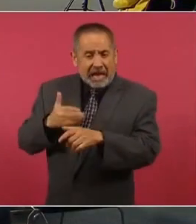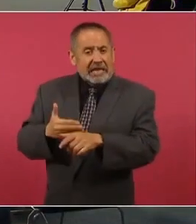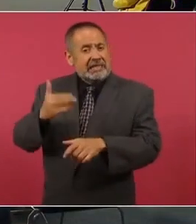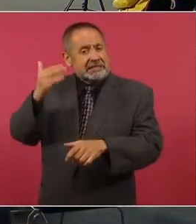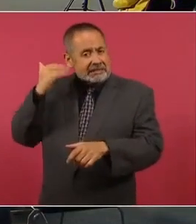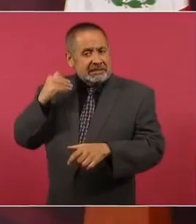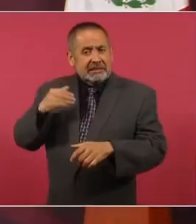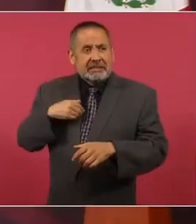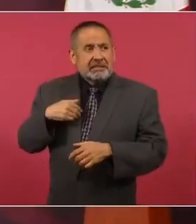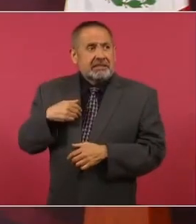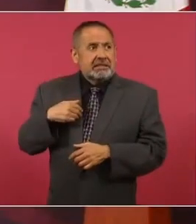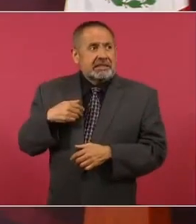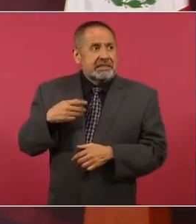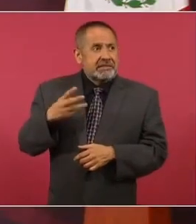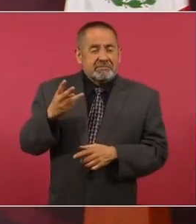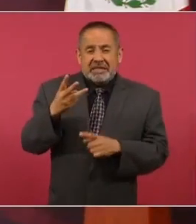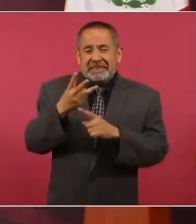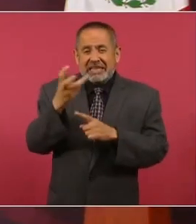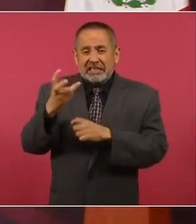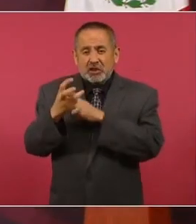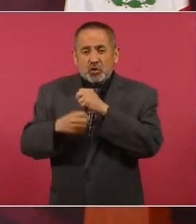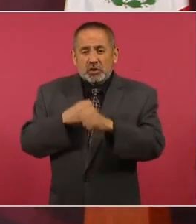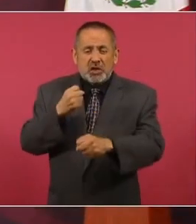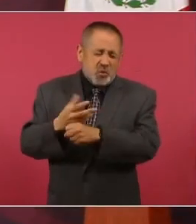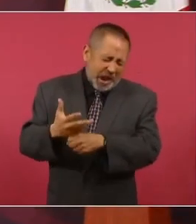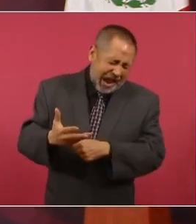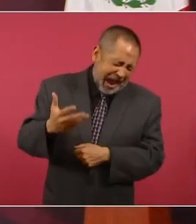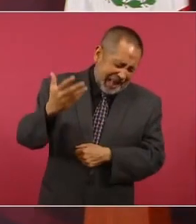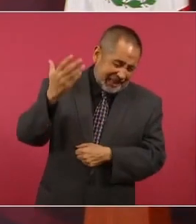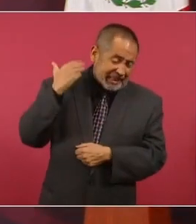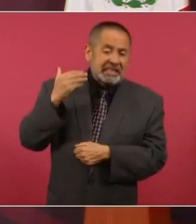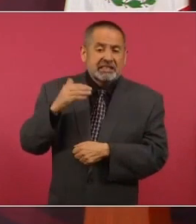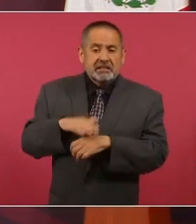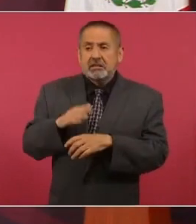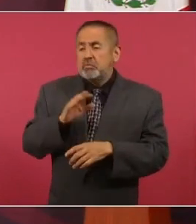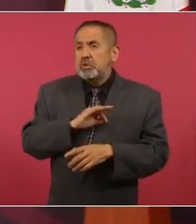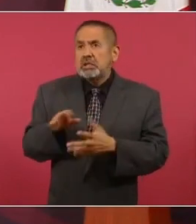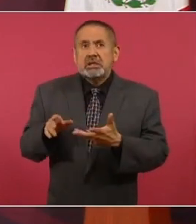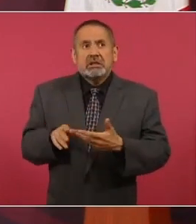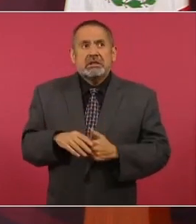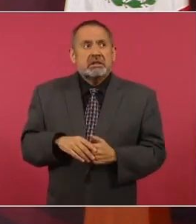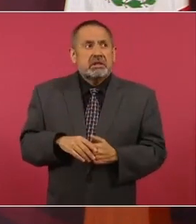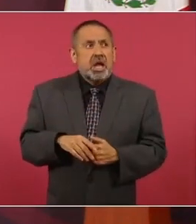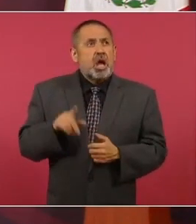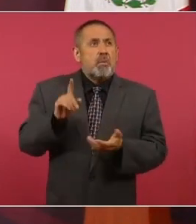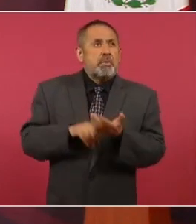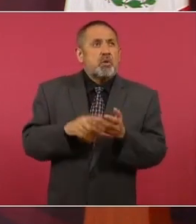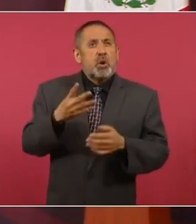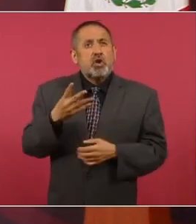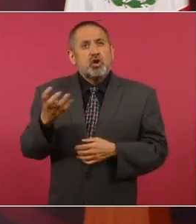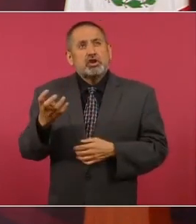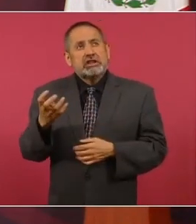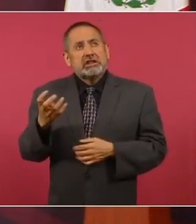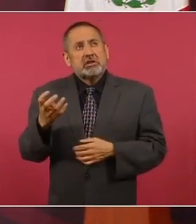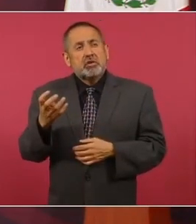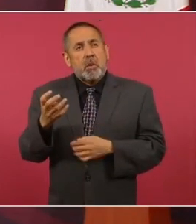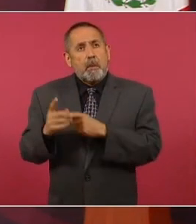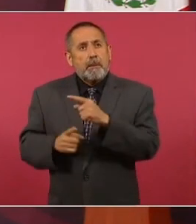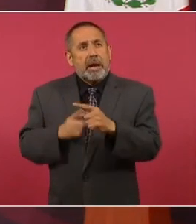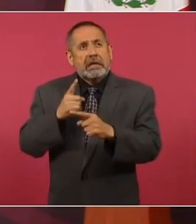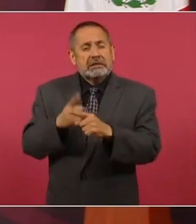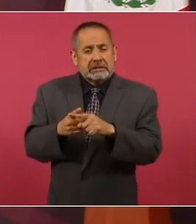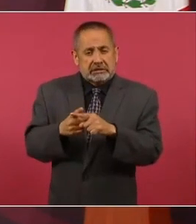3 siglos antes de nuestra era. O sea que a esos 1400 hay